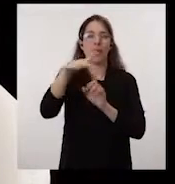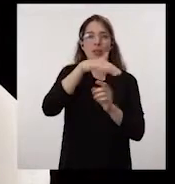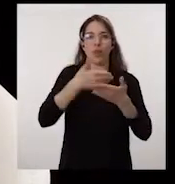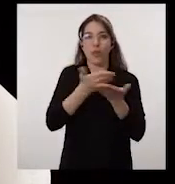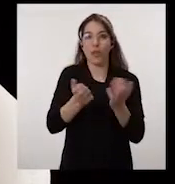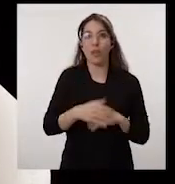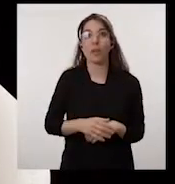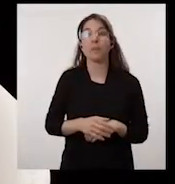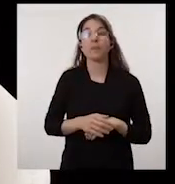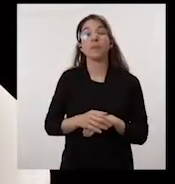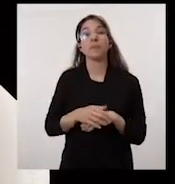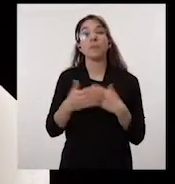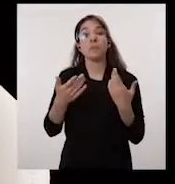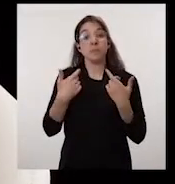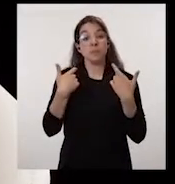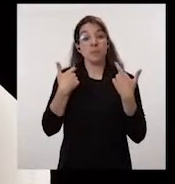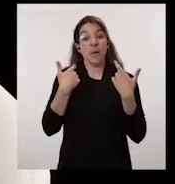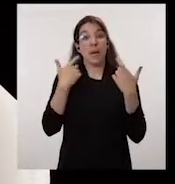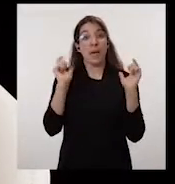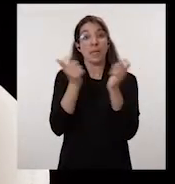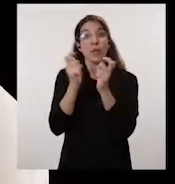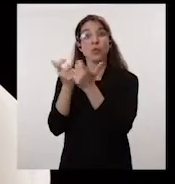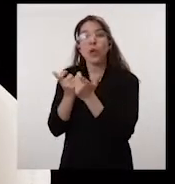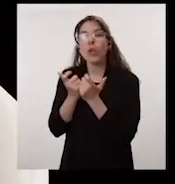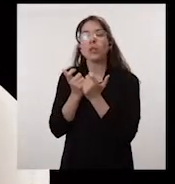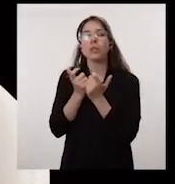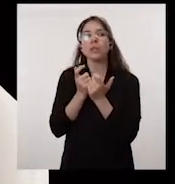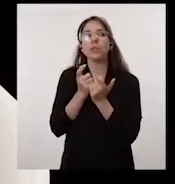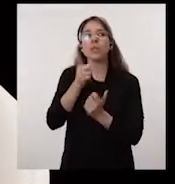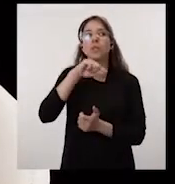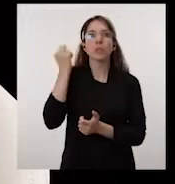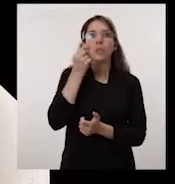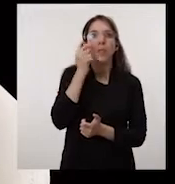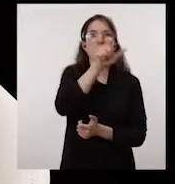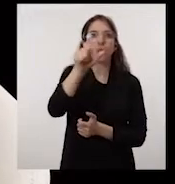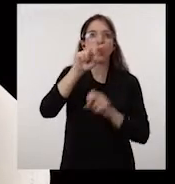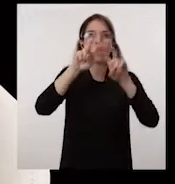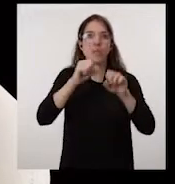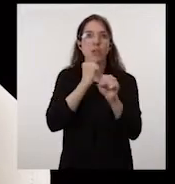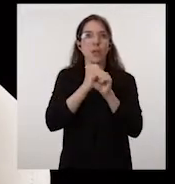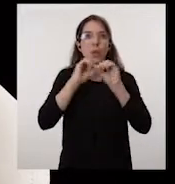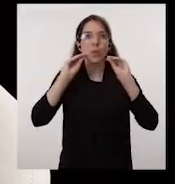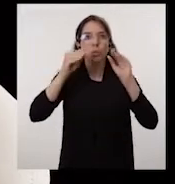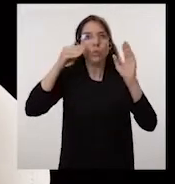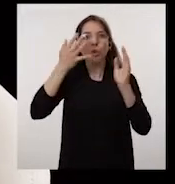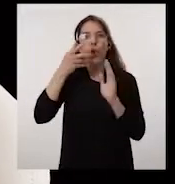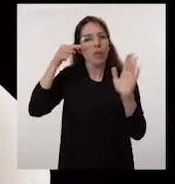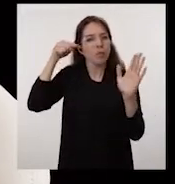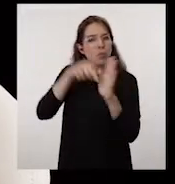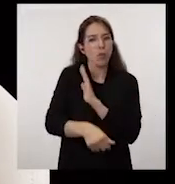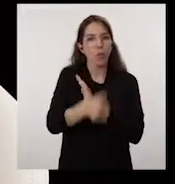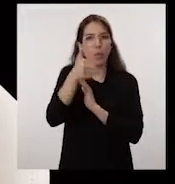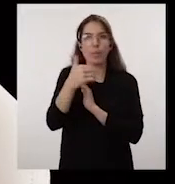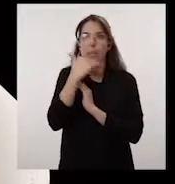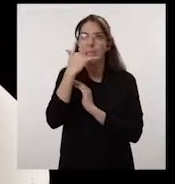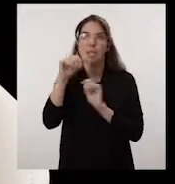universidad en estas reuniones hemos conseguido conocer el trabajo de nuestros investigadores con mayor profundidad y